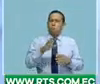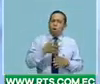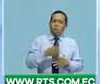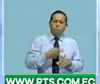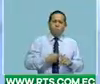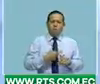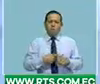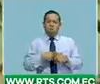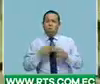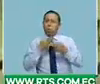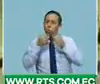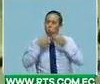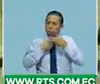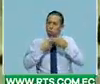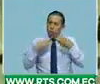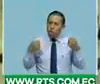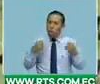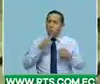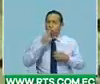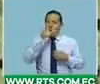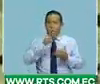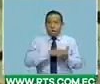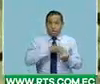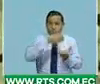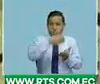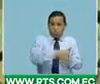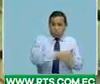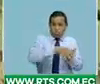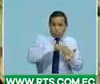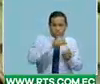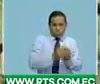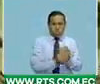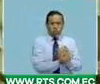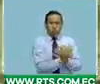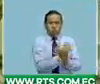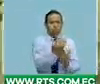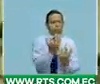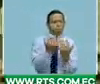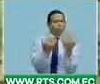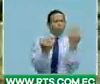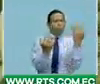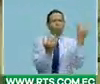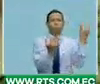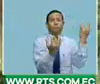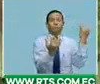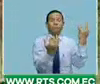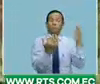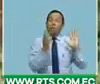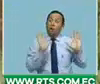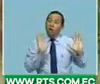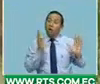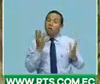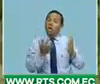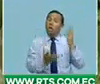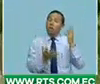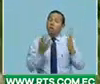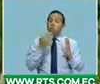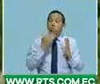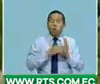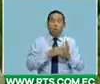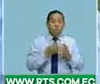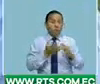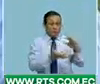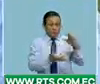los resultados. Sembramos sandía, que también había una ventaja de ganar o perder. Porque a veces tenemos